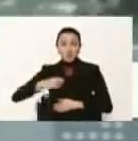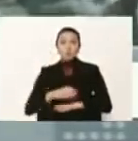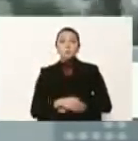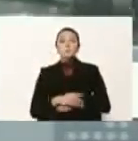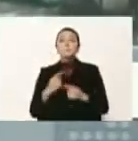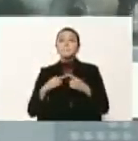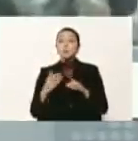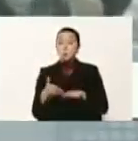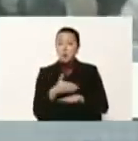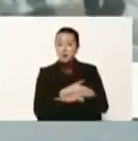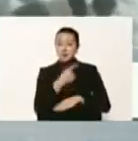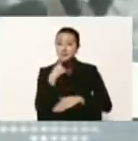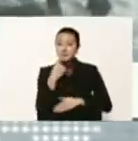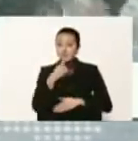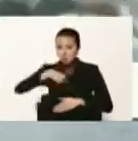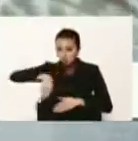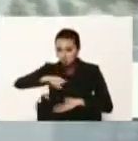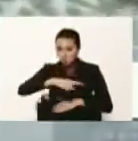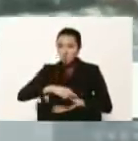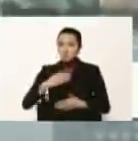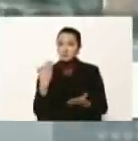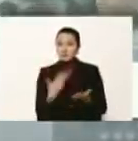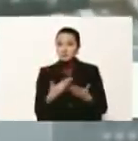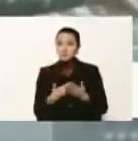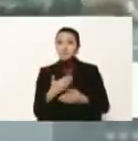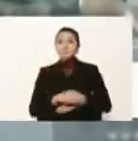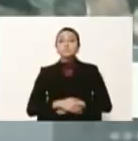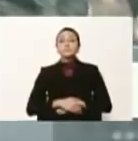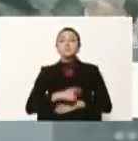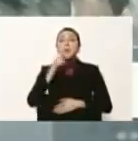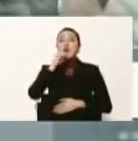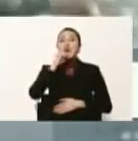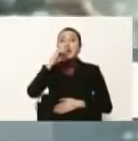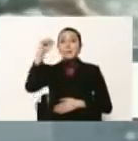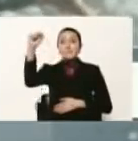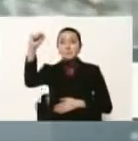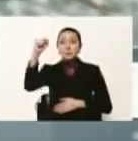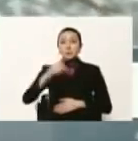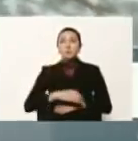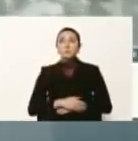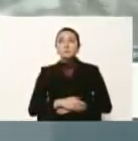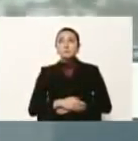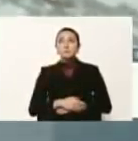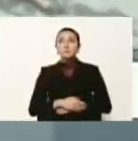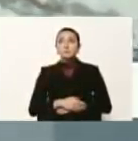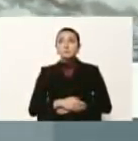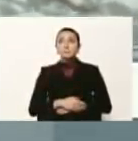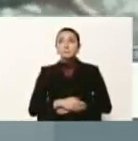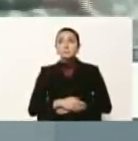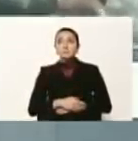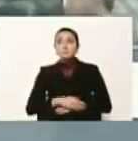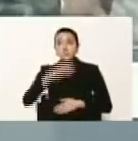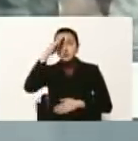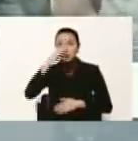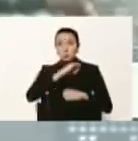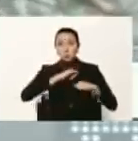pueblo de que el presidente Nicolás Maduro, que la Unión